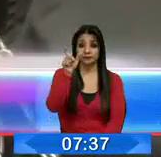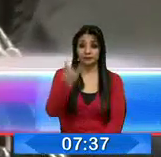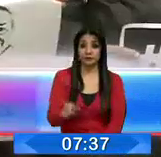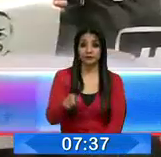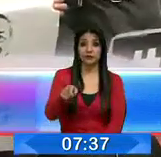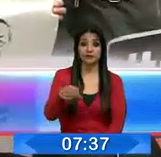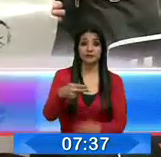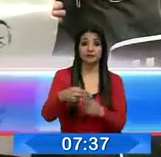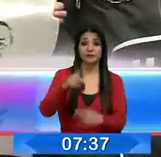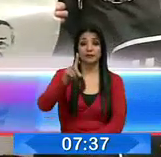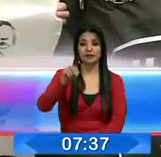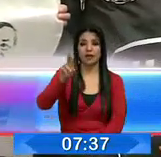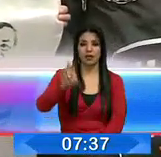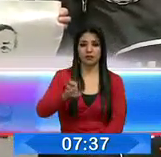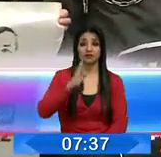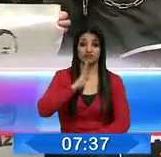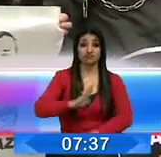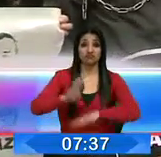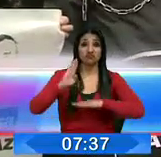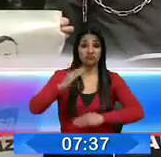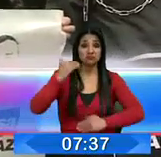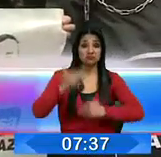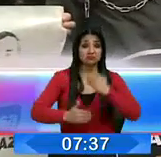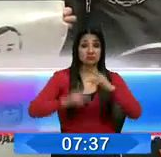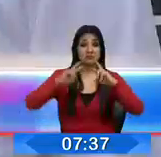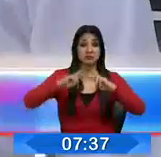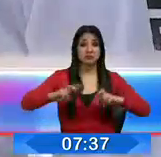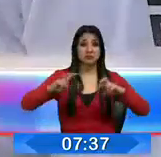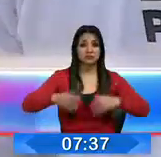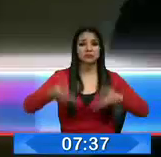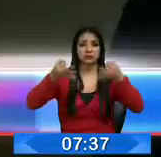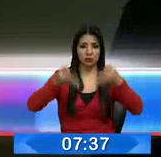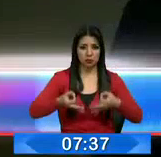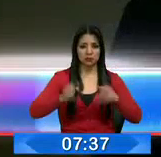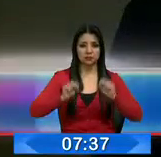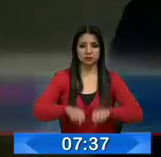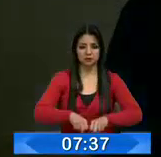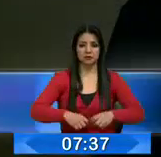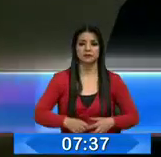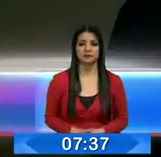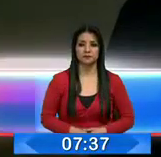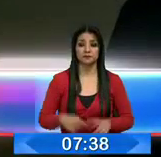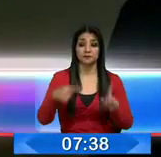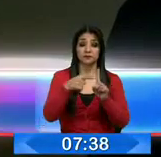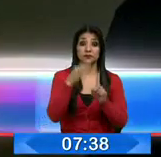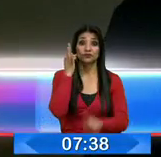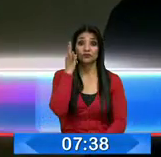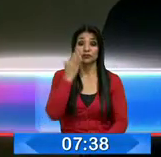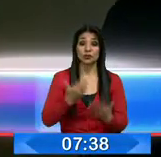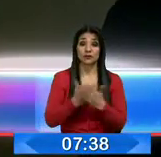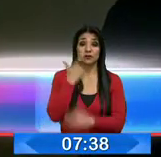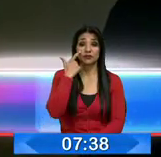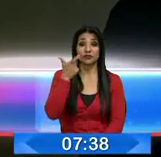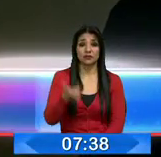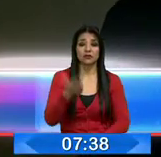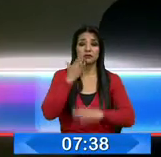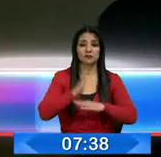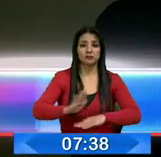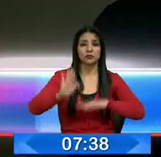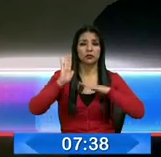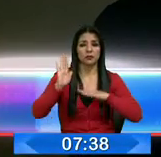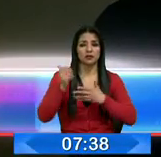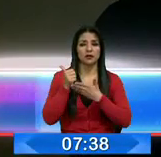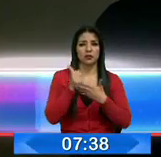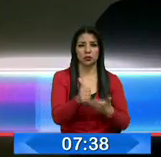Salazar cumpla con su palabra de avanzar en las investigaciones. Nos ha prometido ayuda, no solo a nosotros,